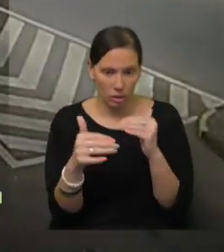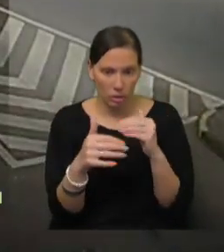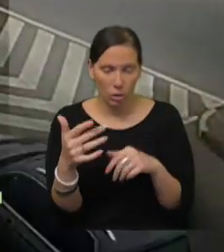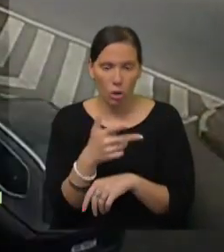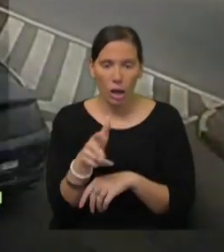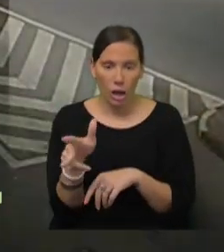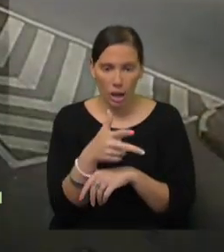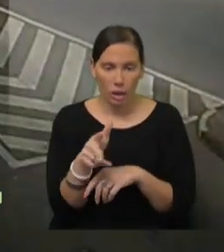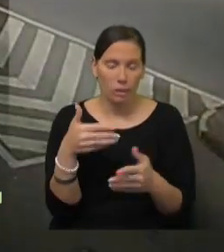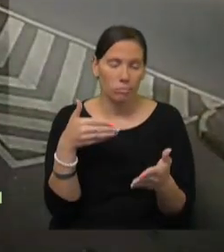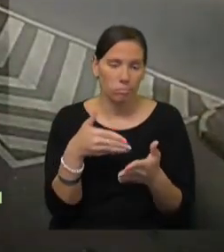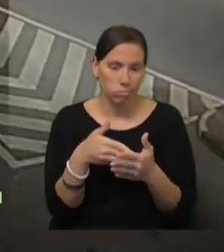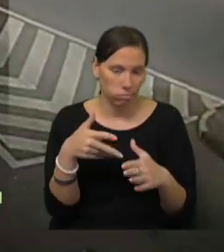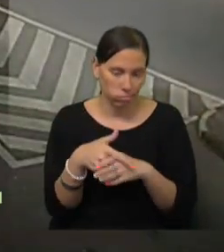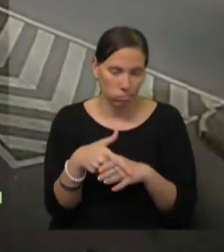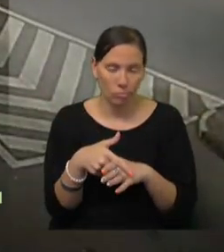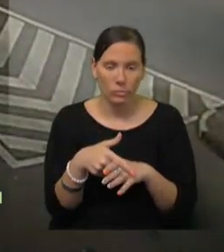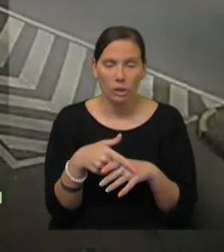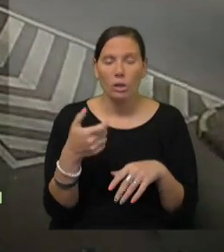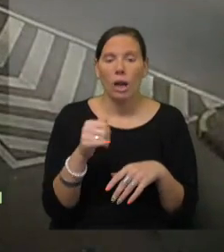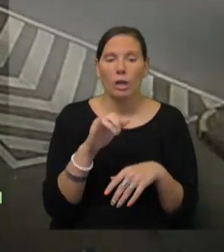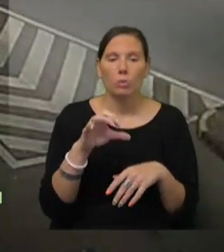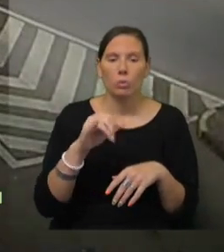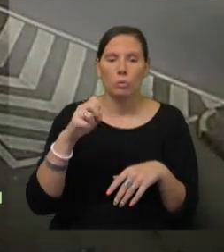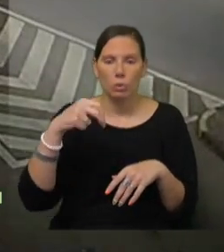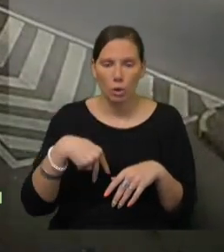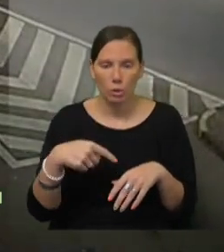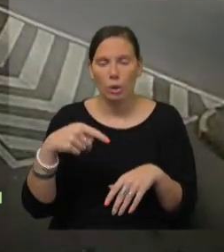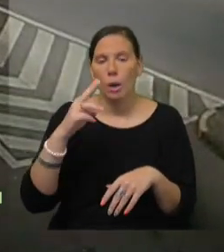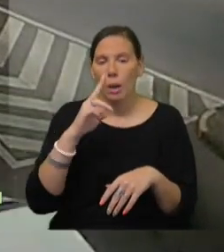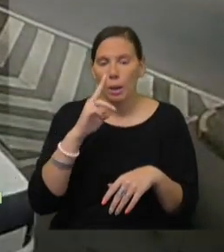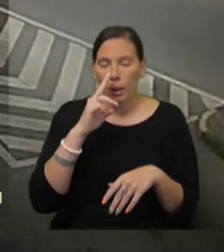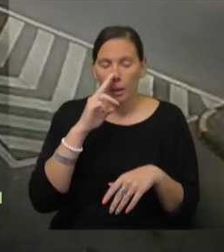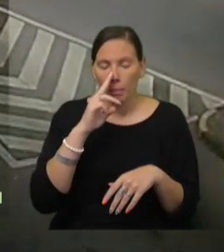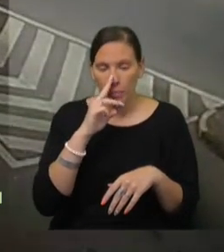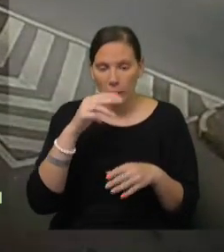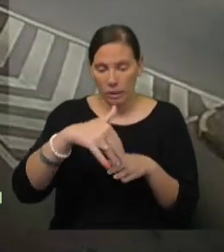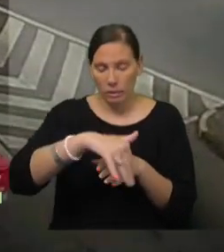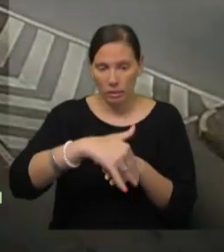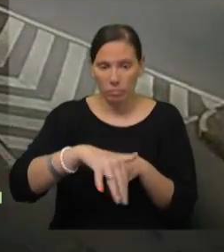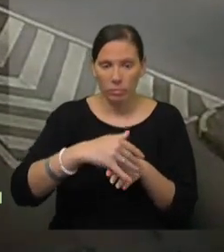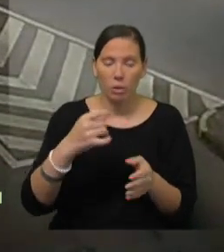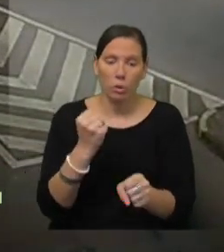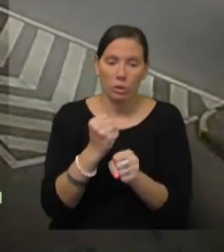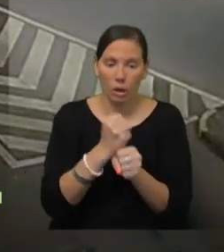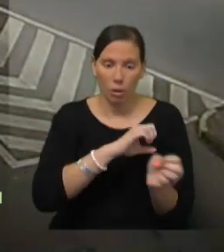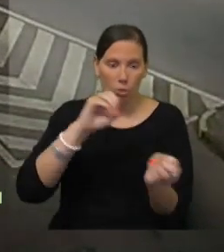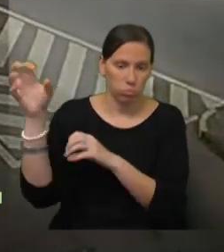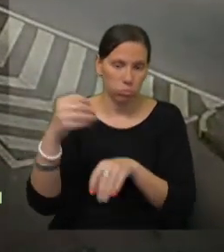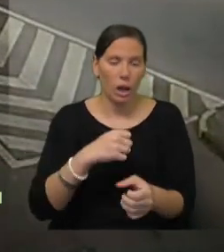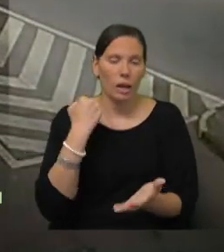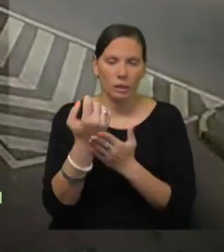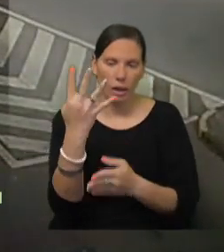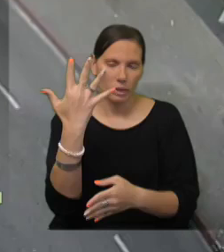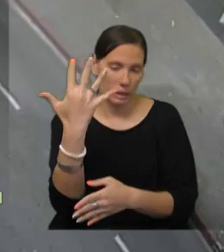calles que estarán cortadas hasta ahora son Asunción entre Minas y Magallanes hasta las 5 de la la tarde por trabajos de carga y descarga